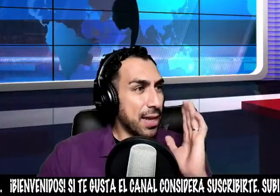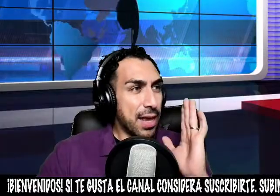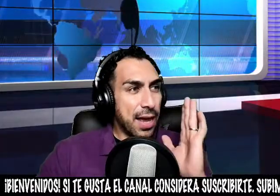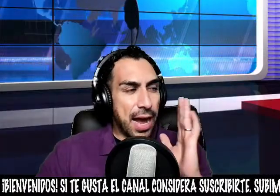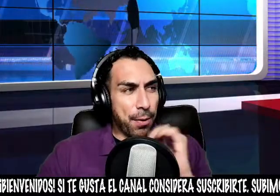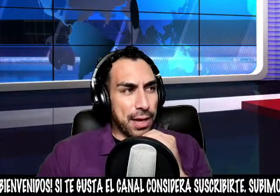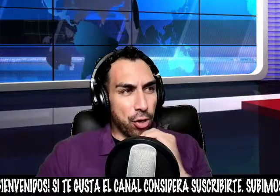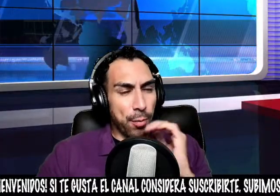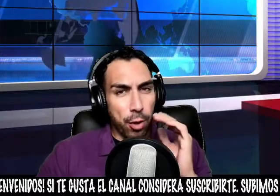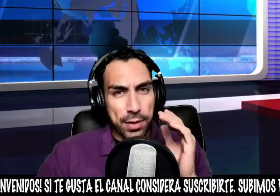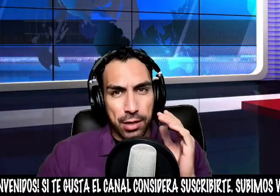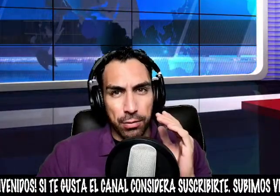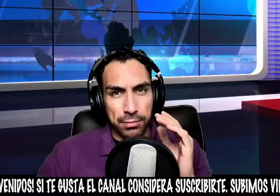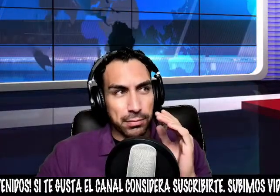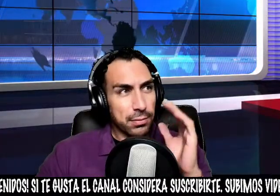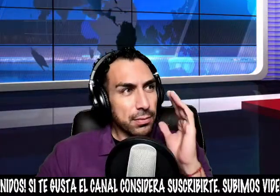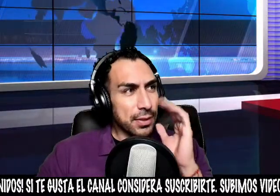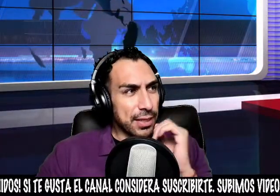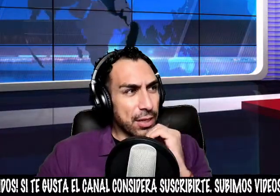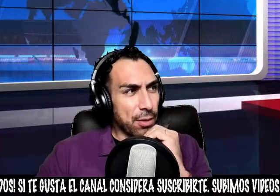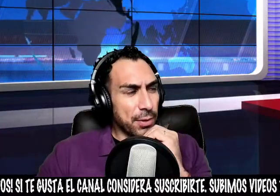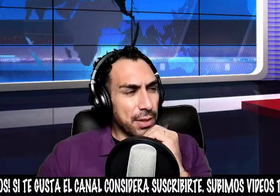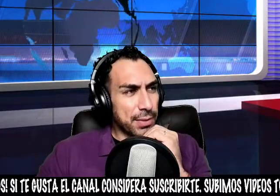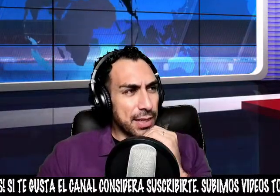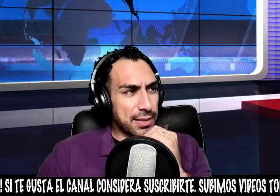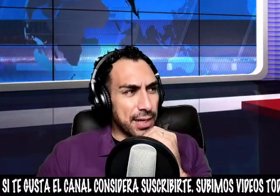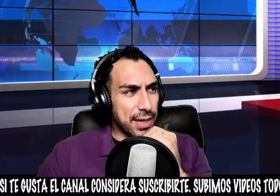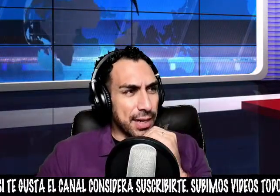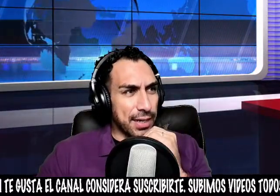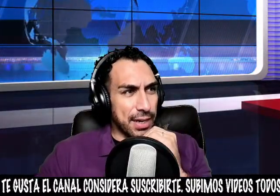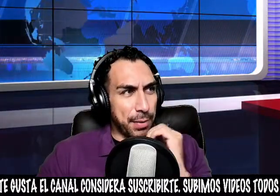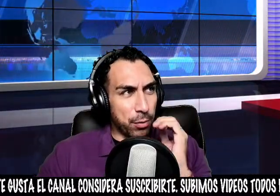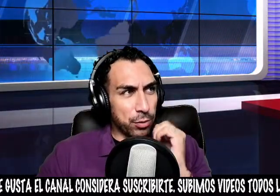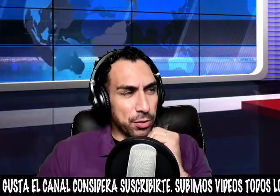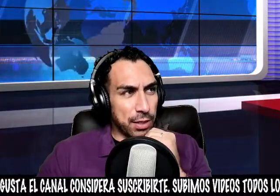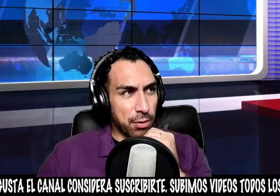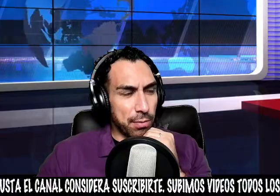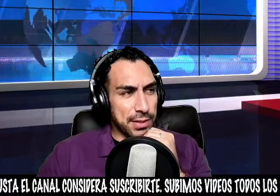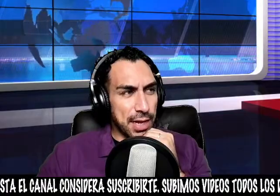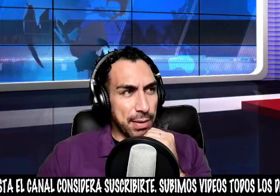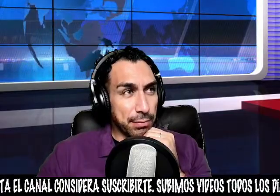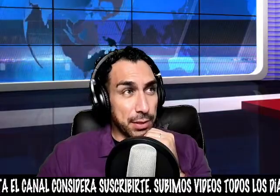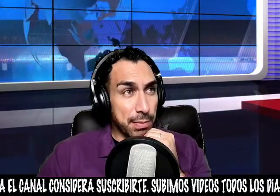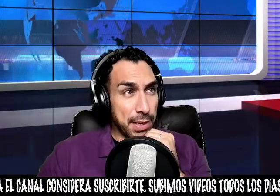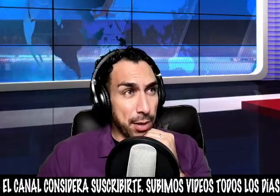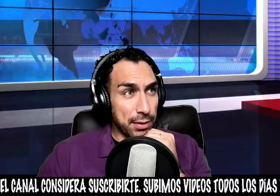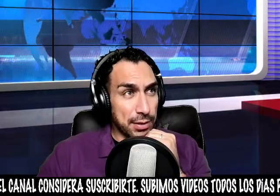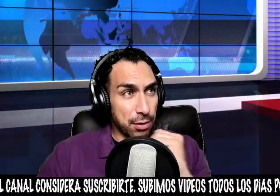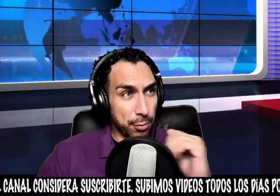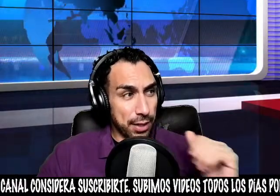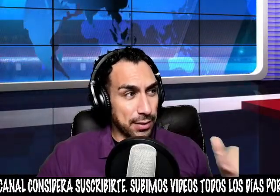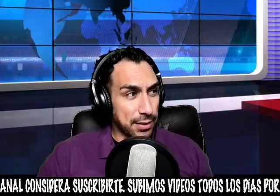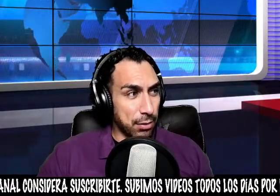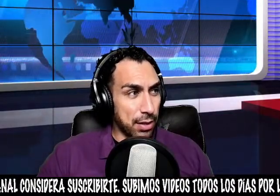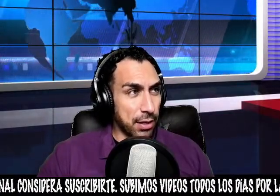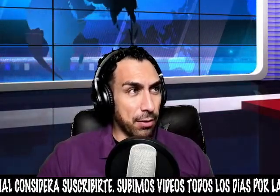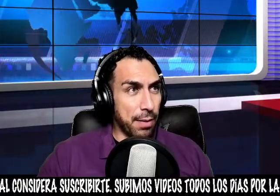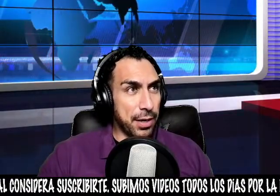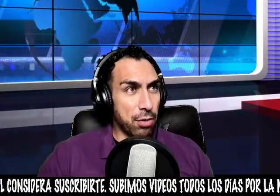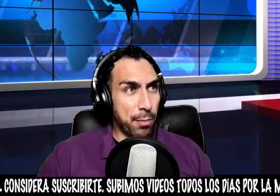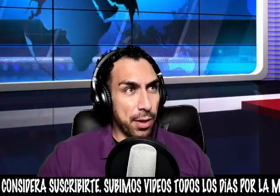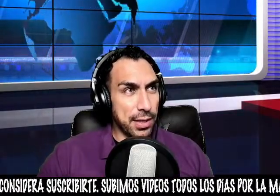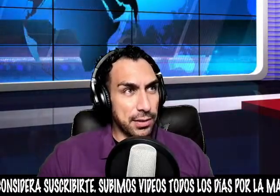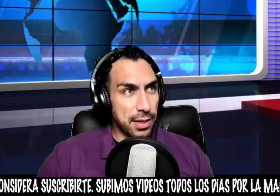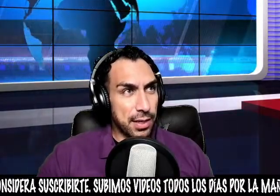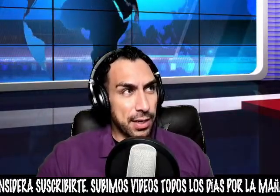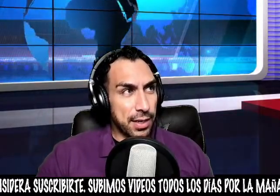presidenciales. Ahora, ¿cómo lo dijo? Y como también le preguntó Ciro Gómez Leyva, pues a mí me llamó la atención porque hasta Ciro le dijo,